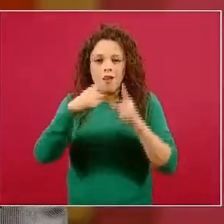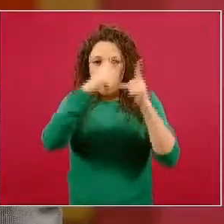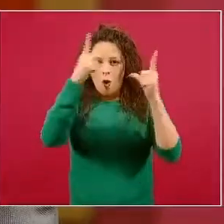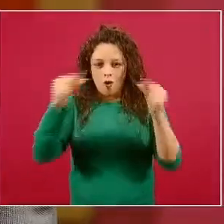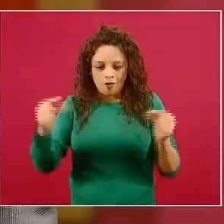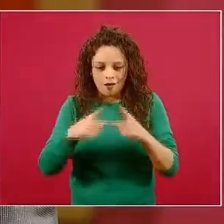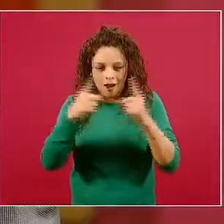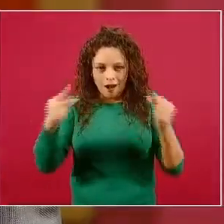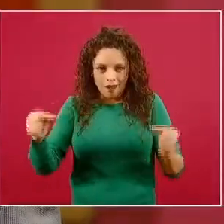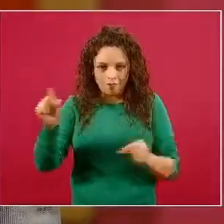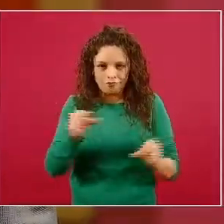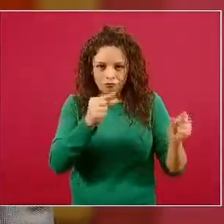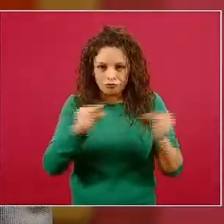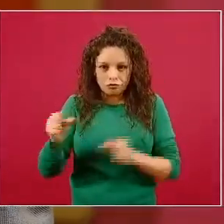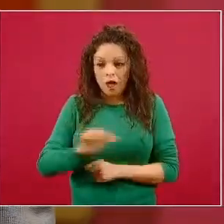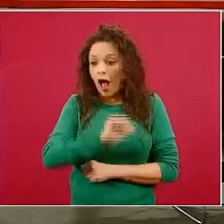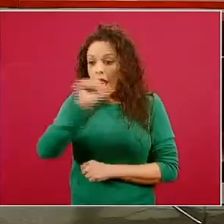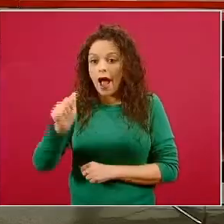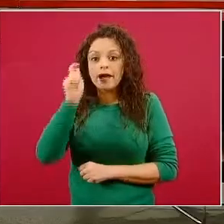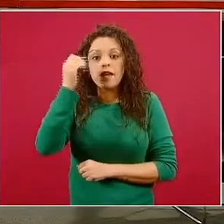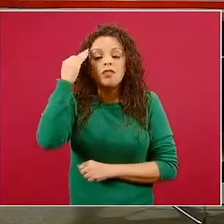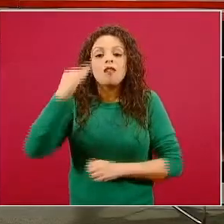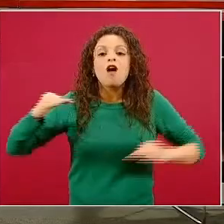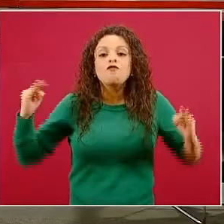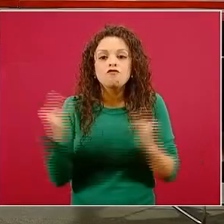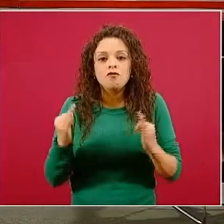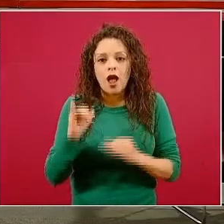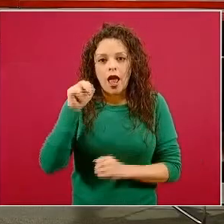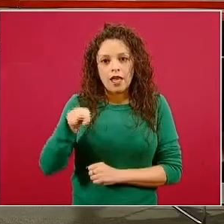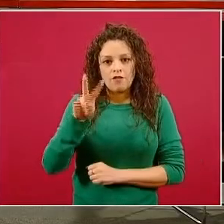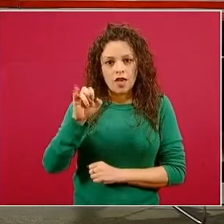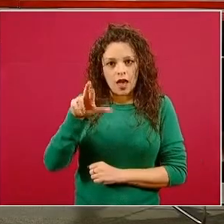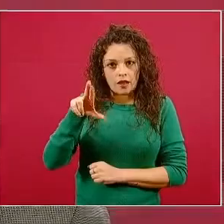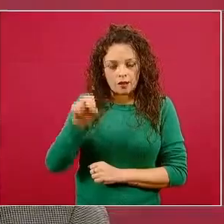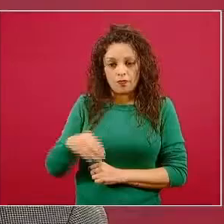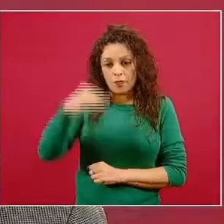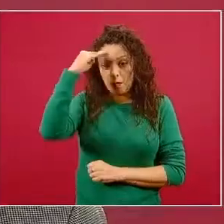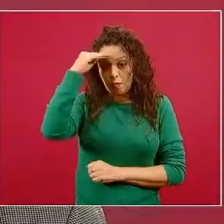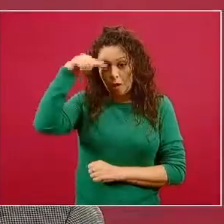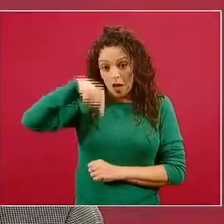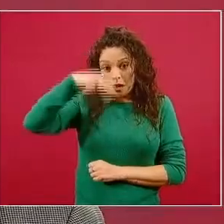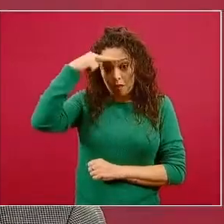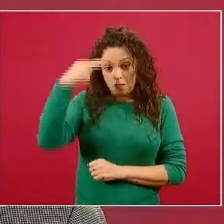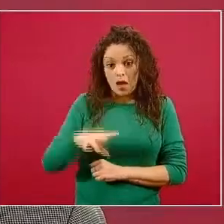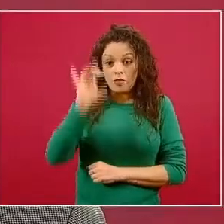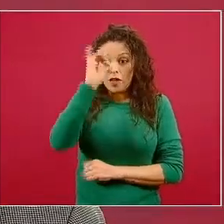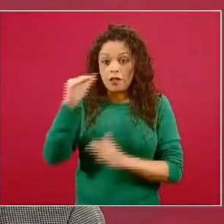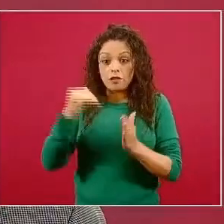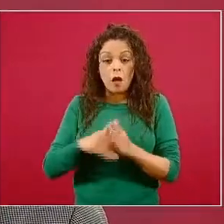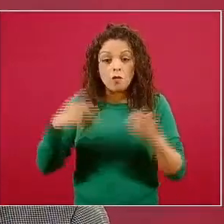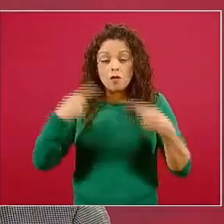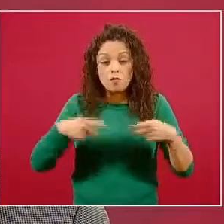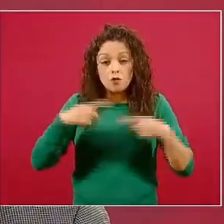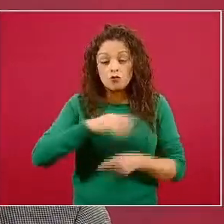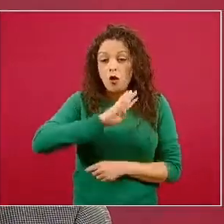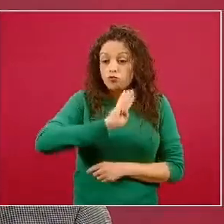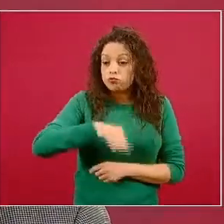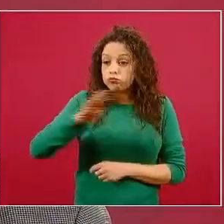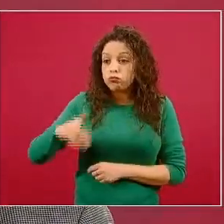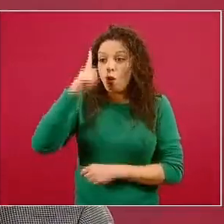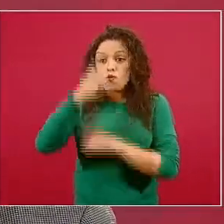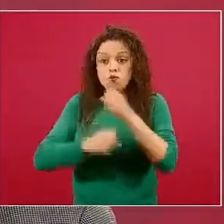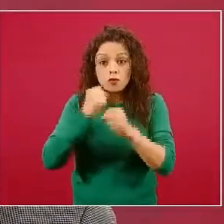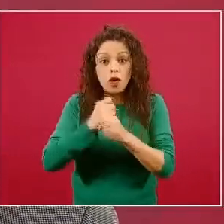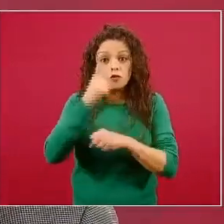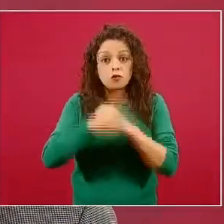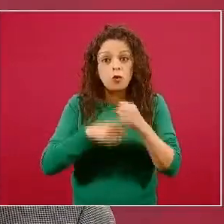importante, como lo tiene la influenza. Recordar que en el caso mexicano tan solo 30,000 personas fallecen cada año, posiblemente la tercera parte